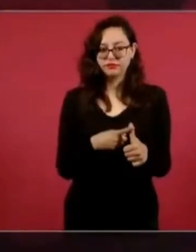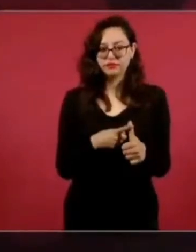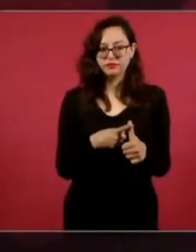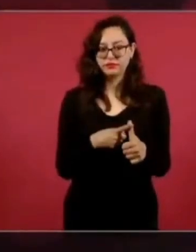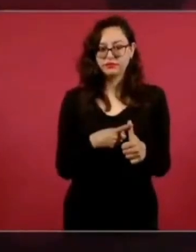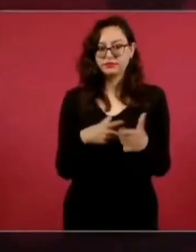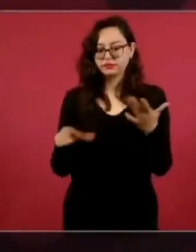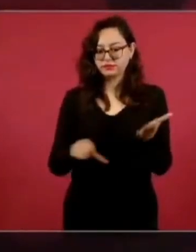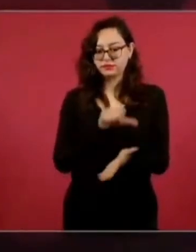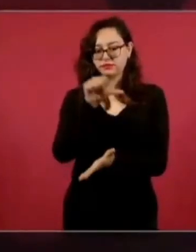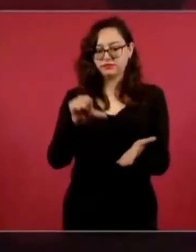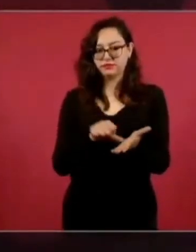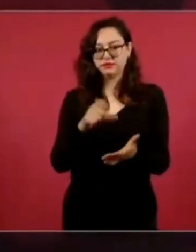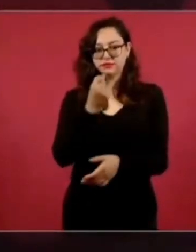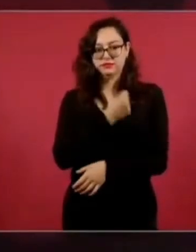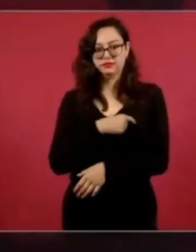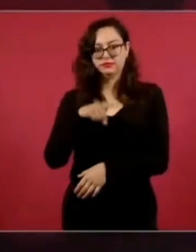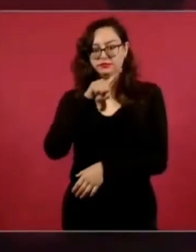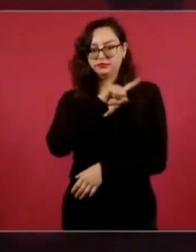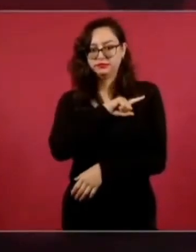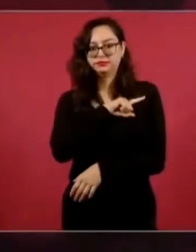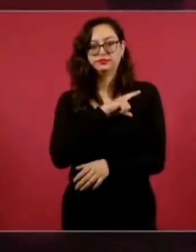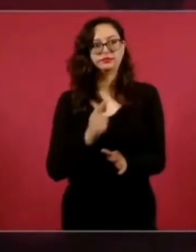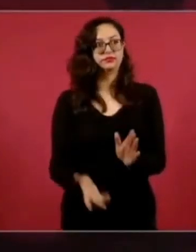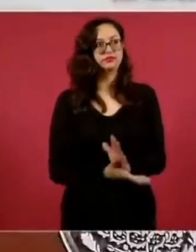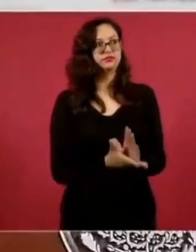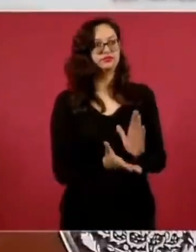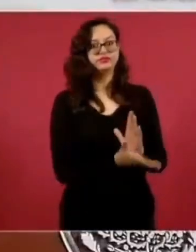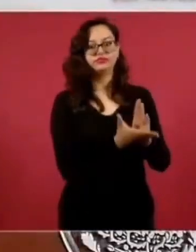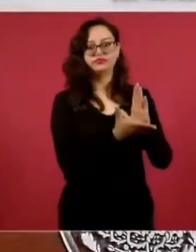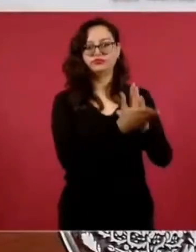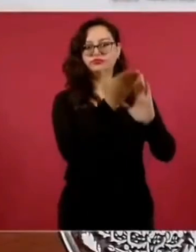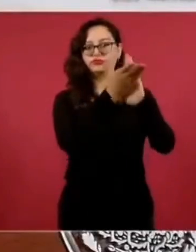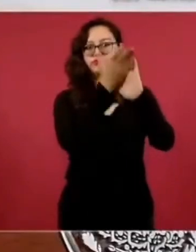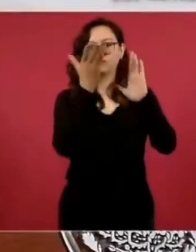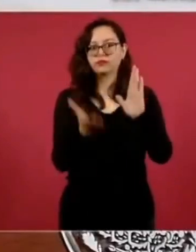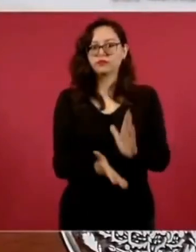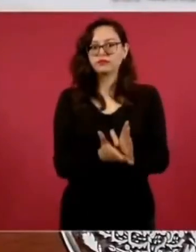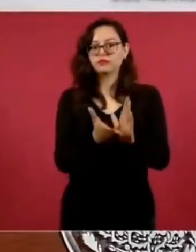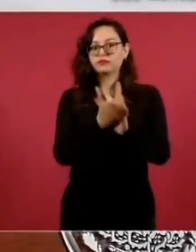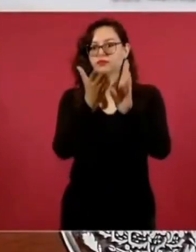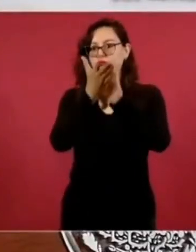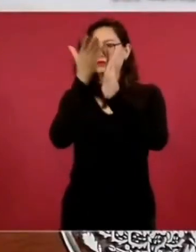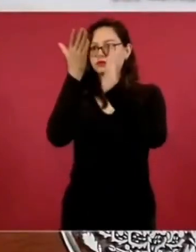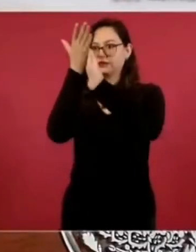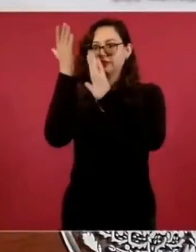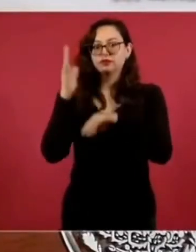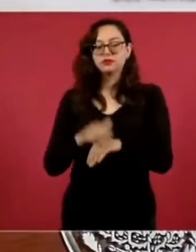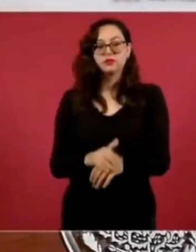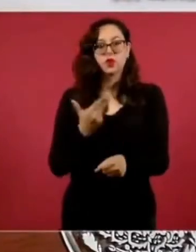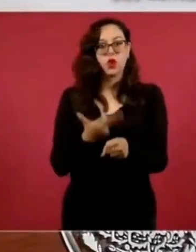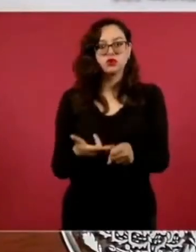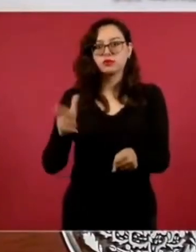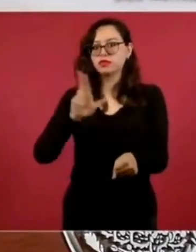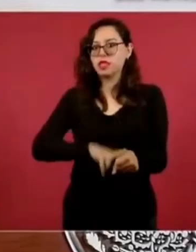de unidades médicas y muchos hospitales en todo el país.